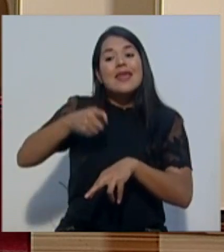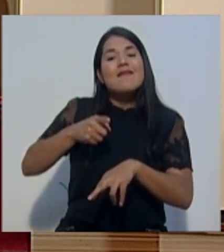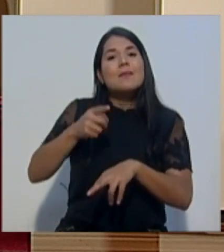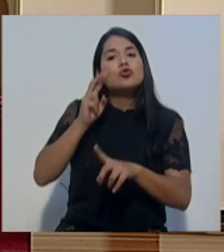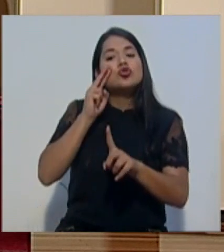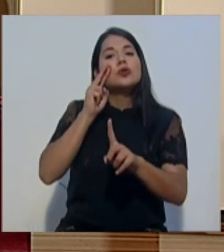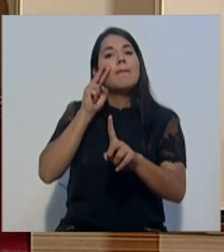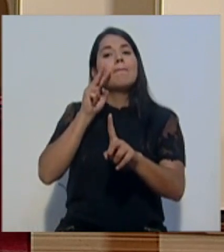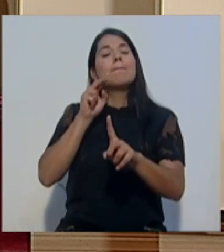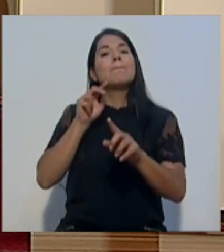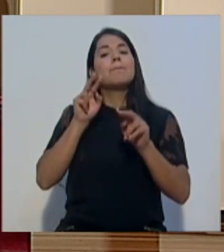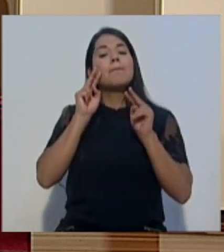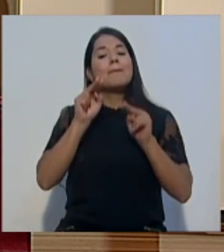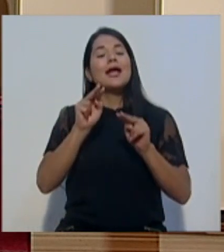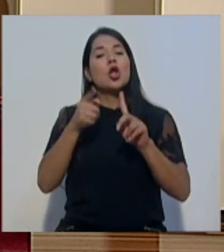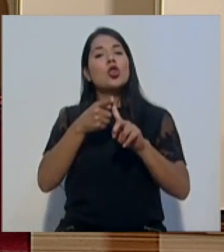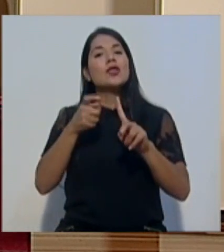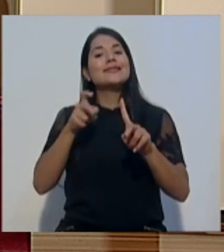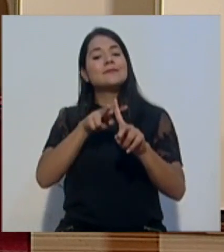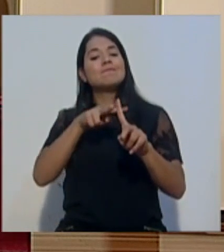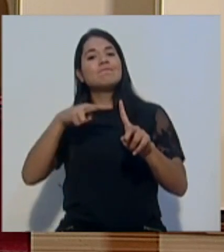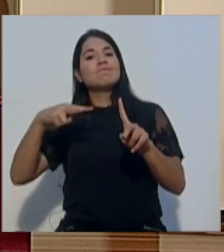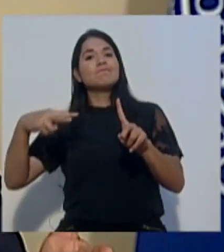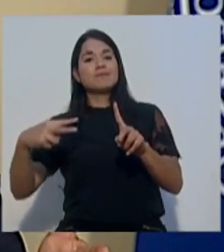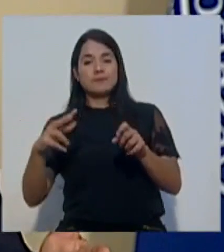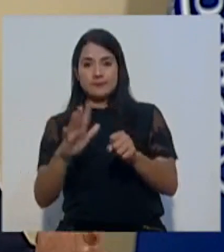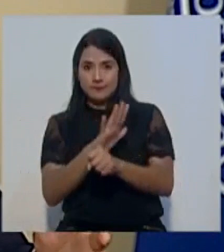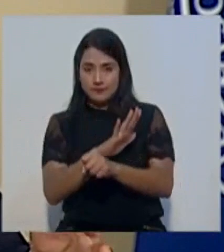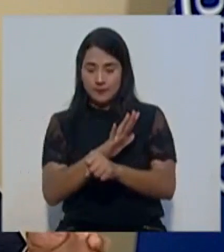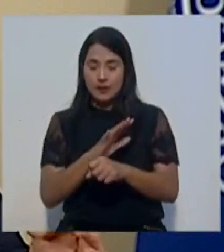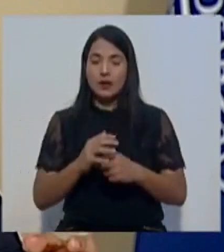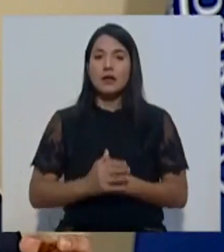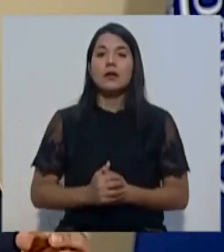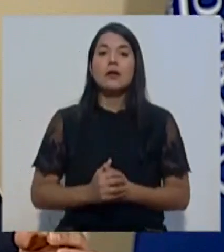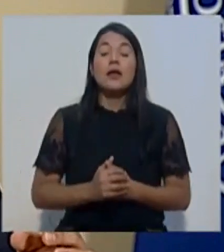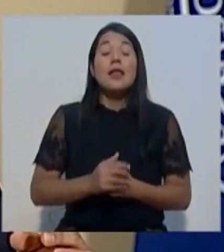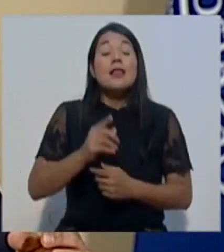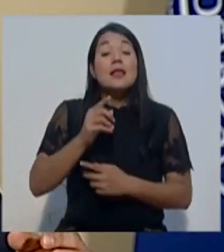del tema. Y hay al menos dos